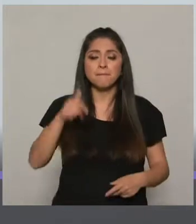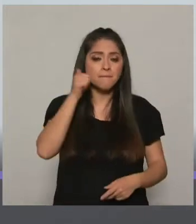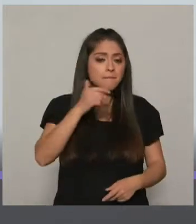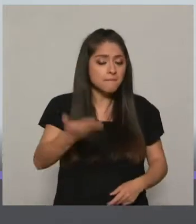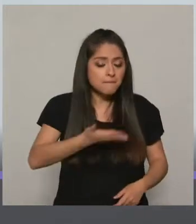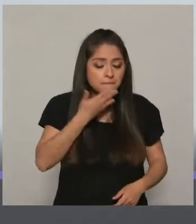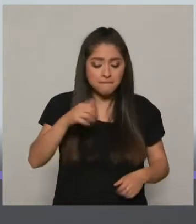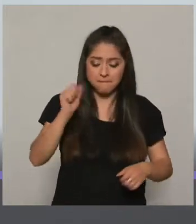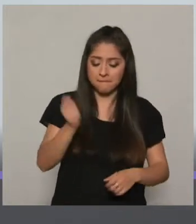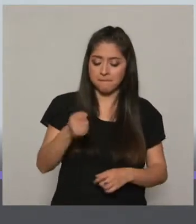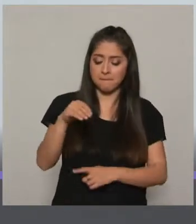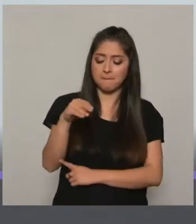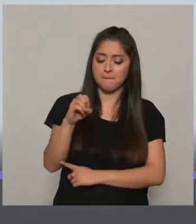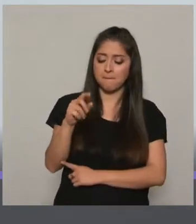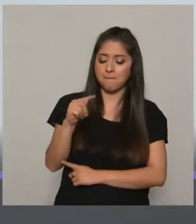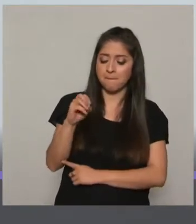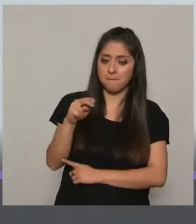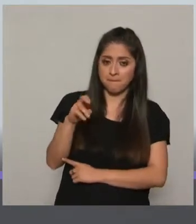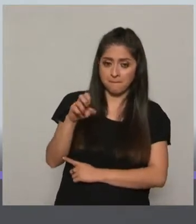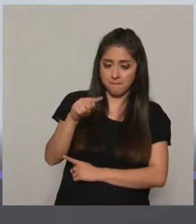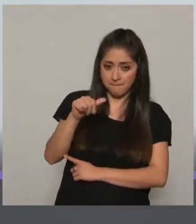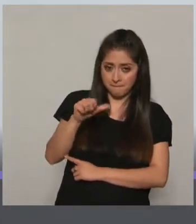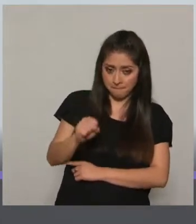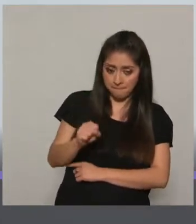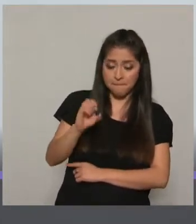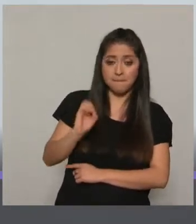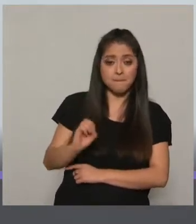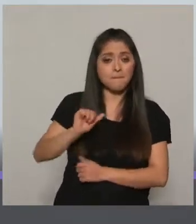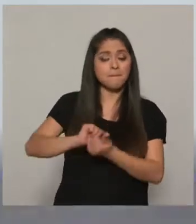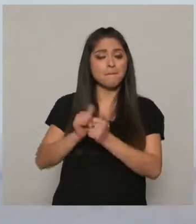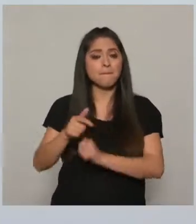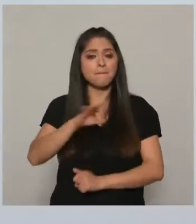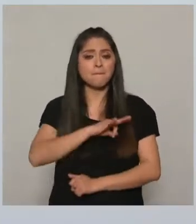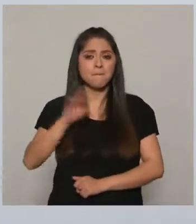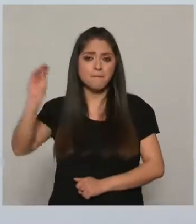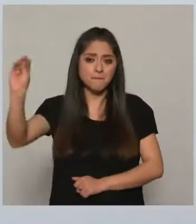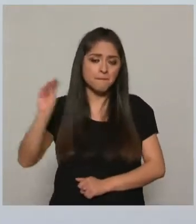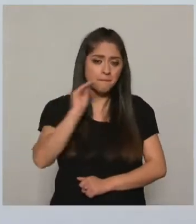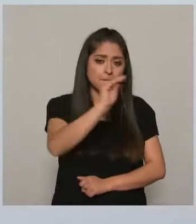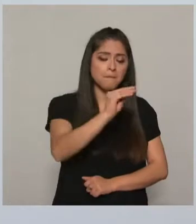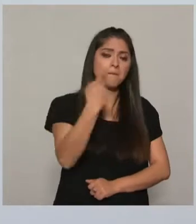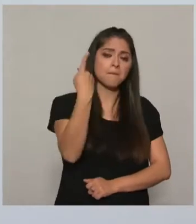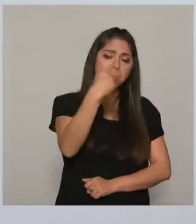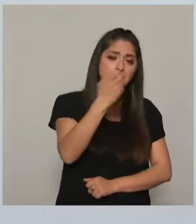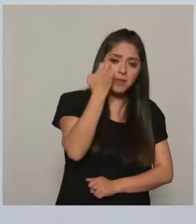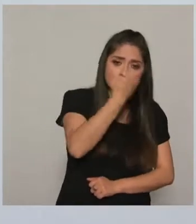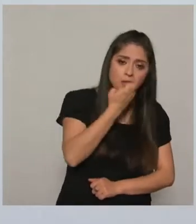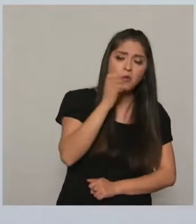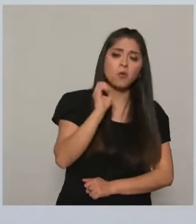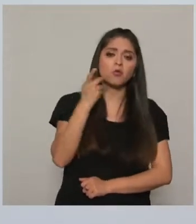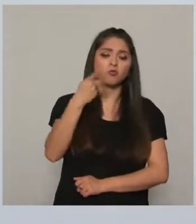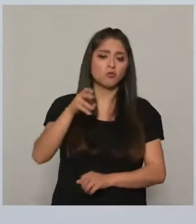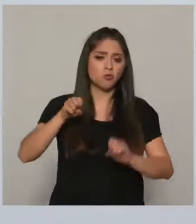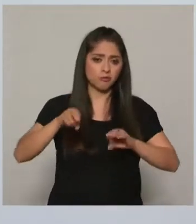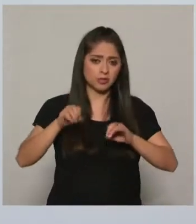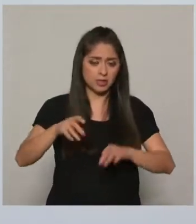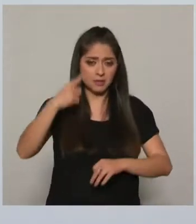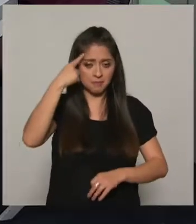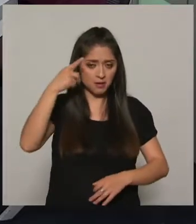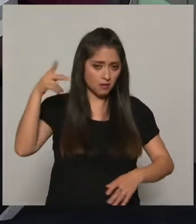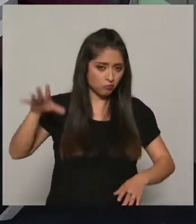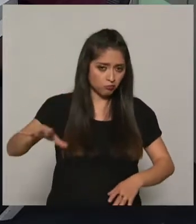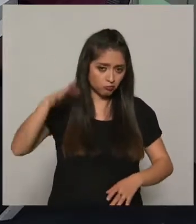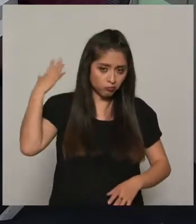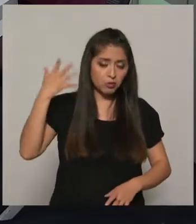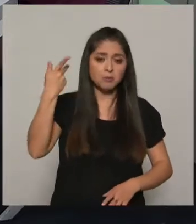comprando motocicletas aquí en la Ciudad de México para poder trasladarse a sus escuelas o oficinas de una manera más veloz,